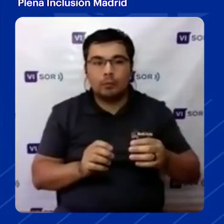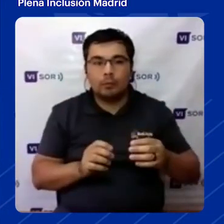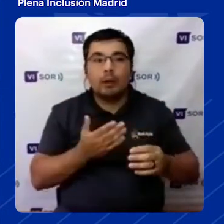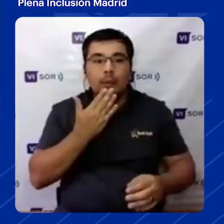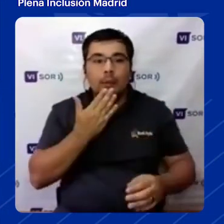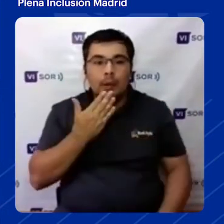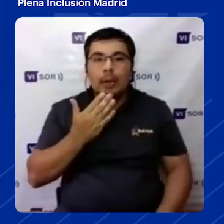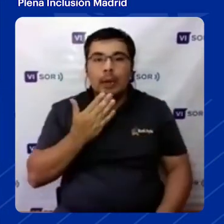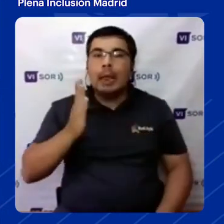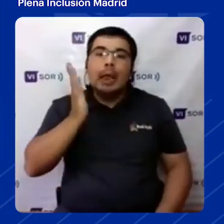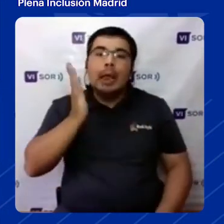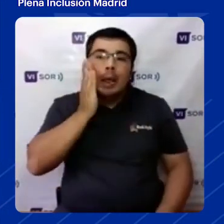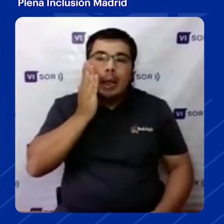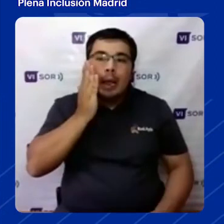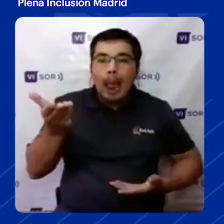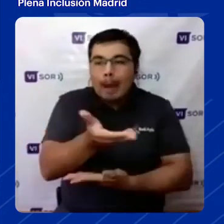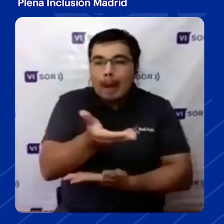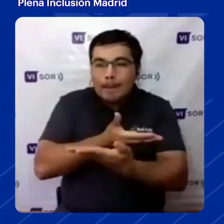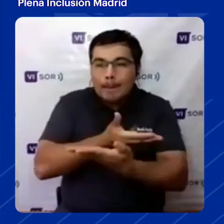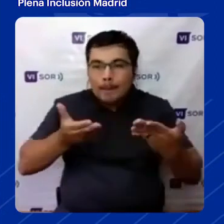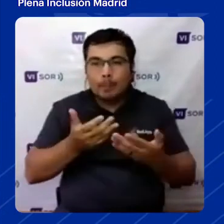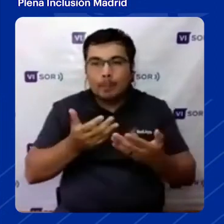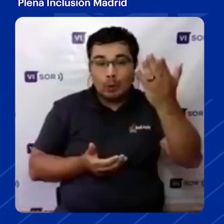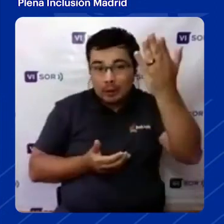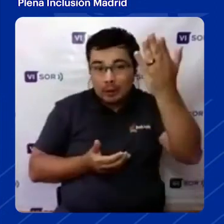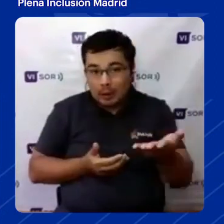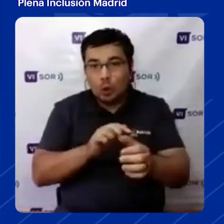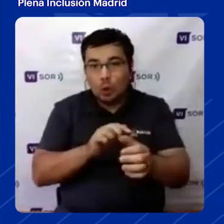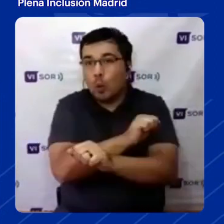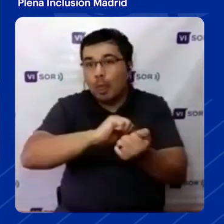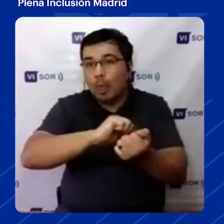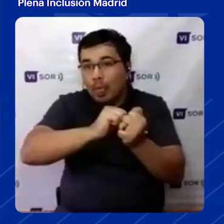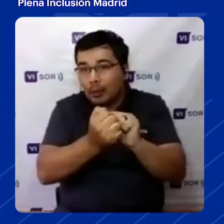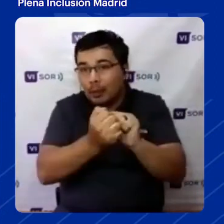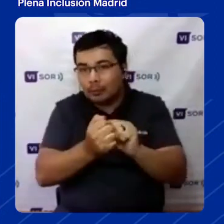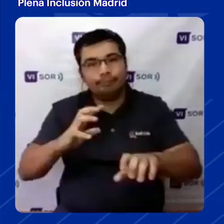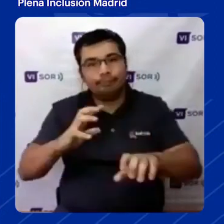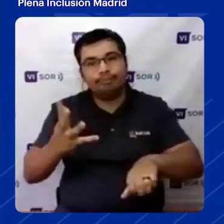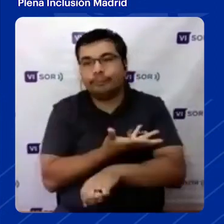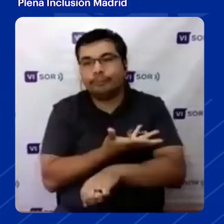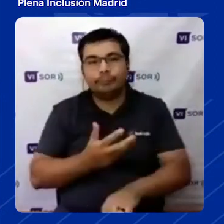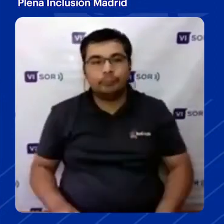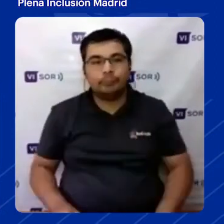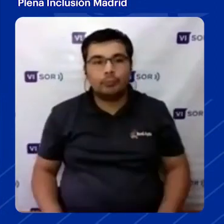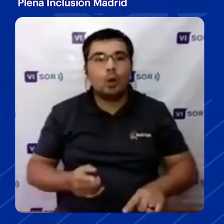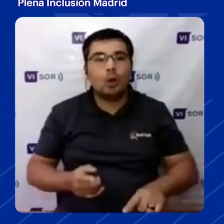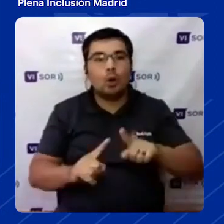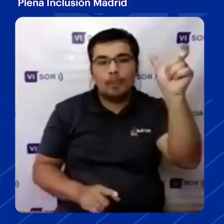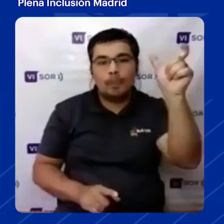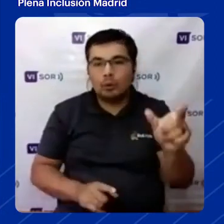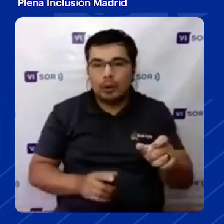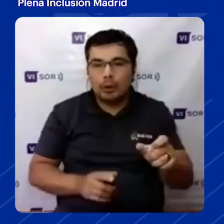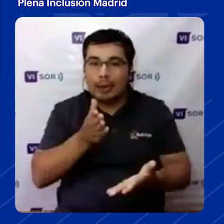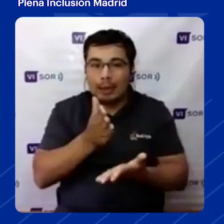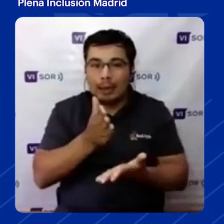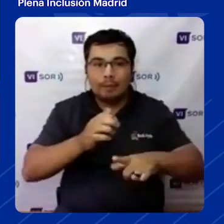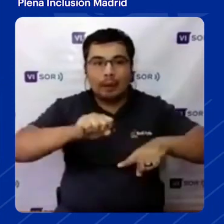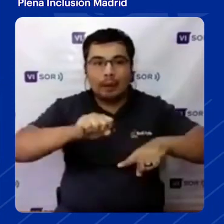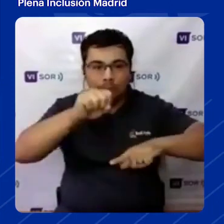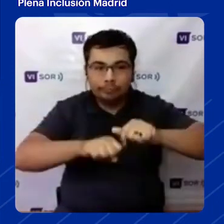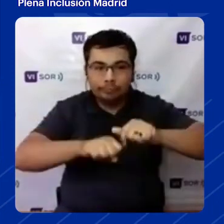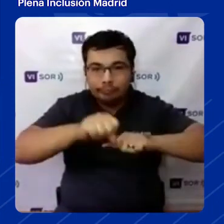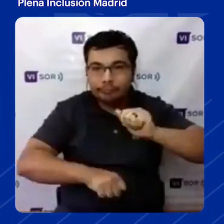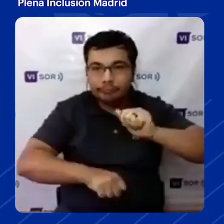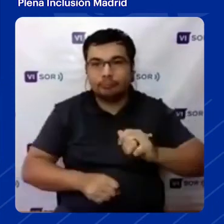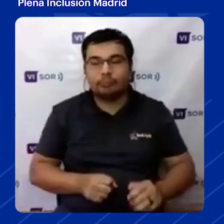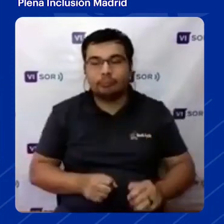nosotros, hemos fracasado absolutamente. Tenemos la figura del validador, que tiene que tener una competencia lectora